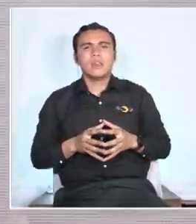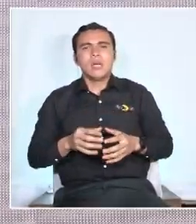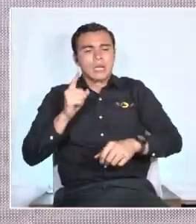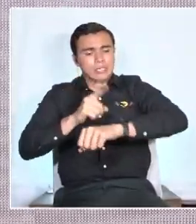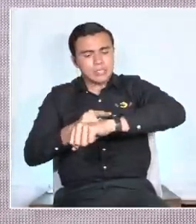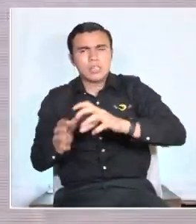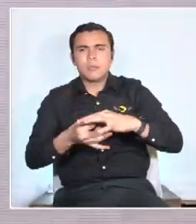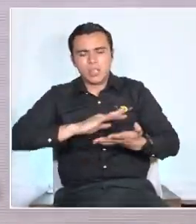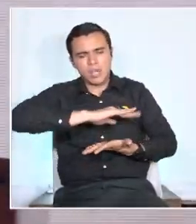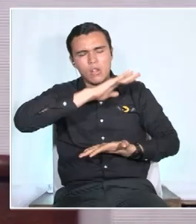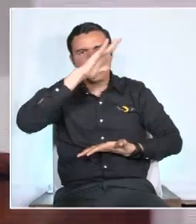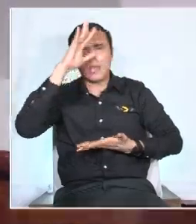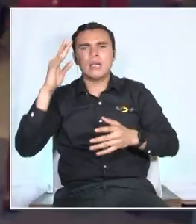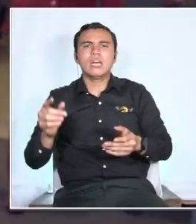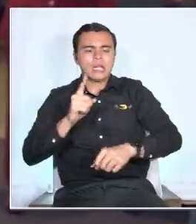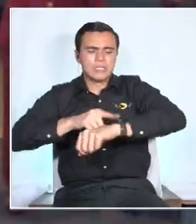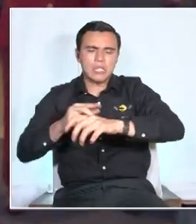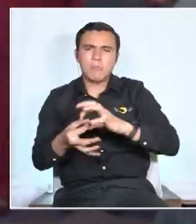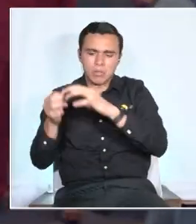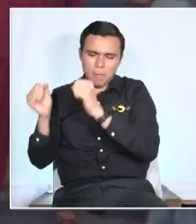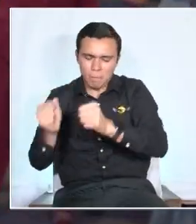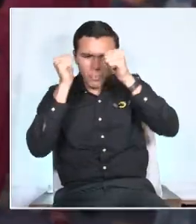Tiempo de gloria. Tiempo de poder.